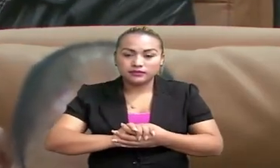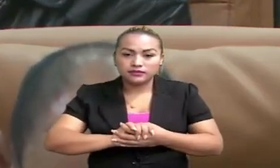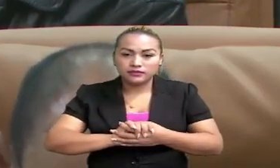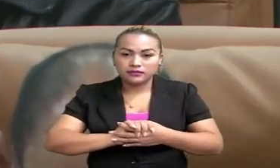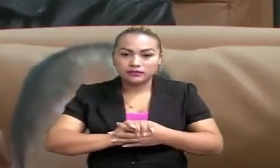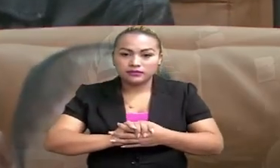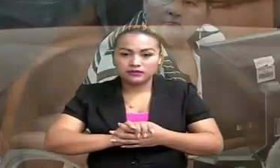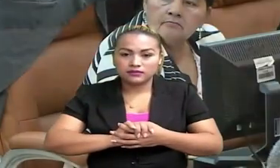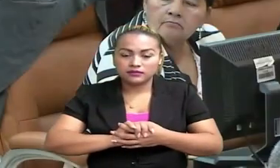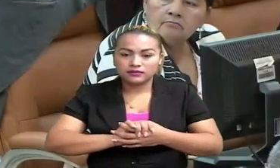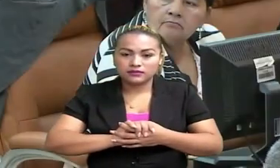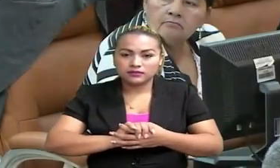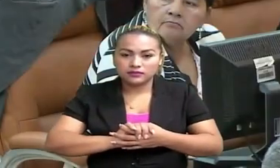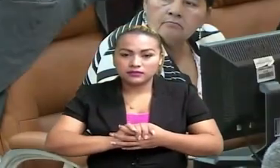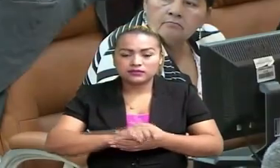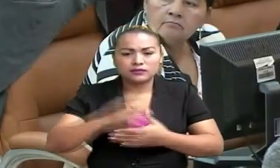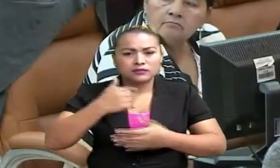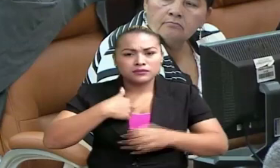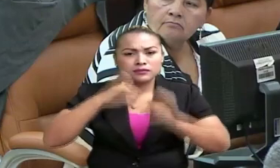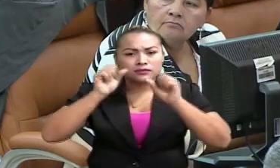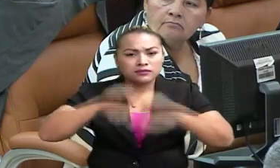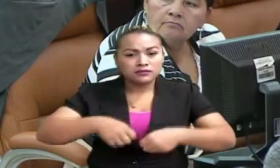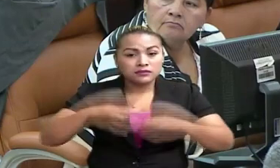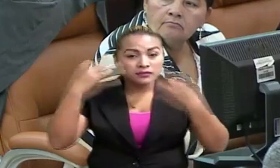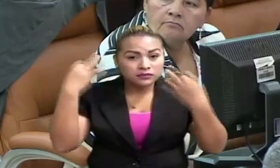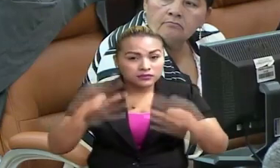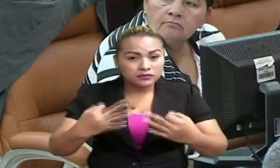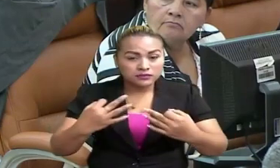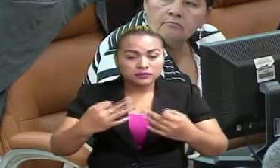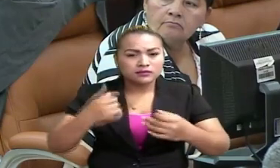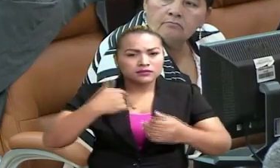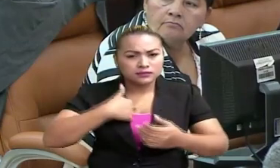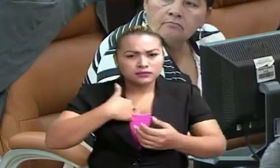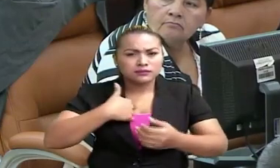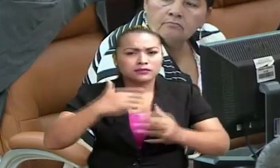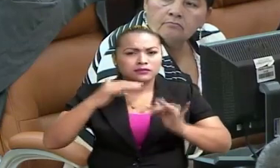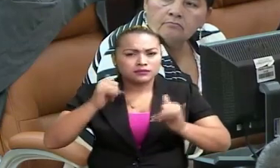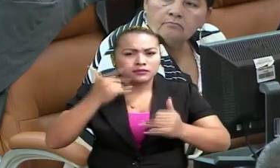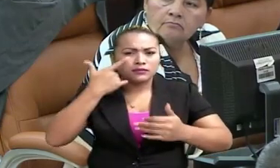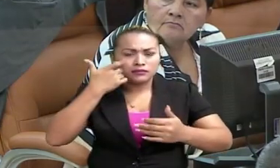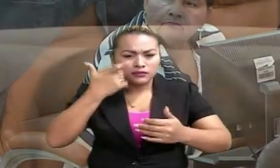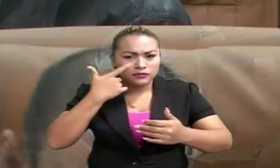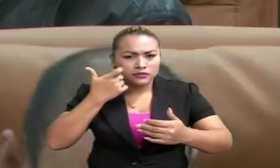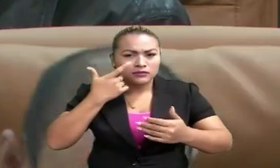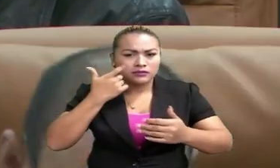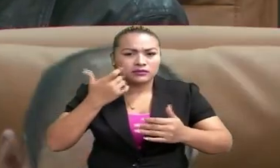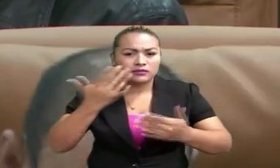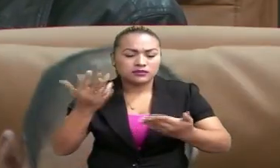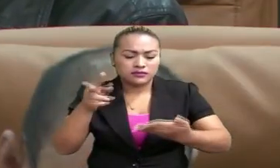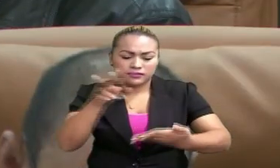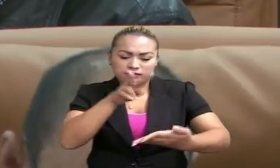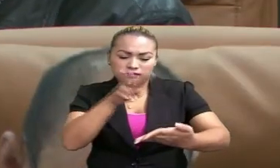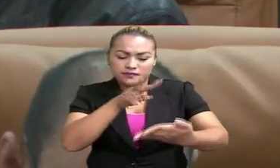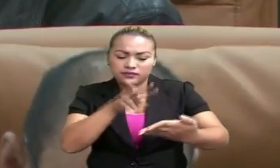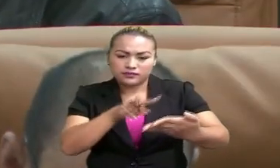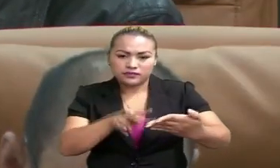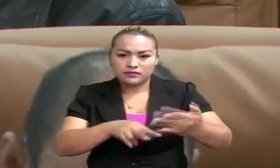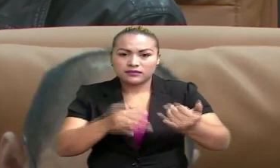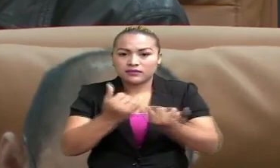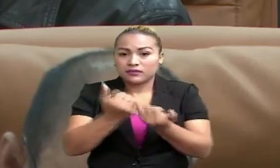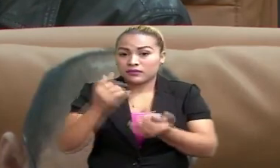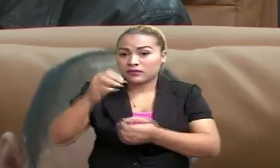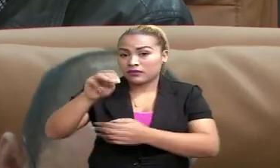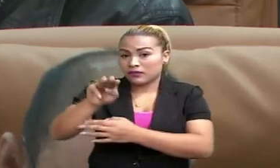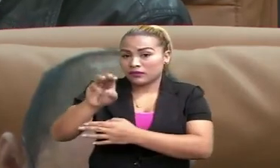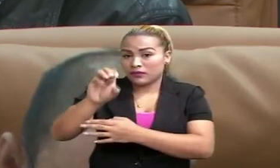Le puedo asegurar con conocimiento de causa que la alícuota del FOMAV